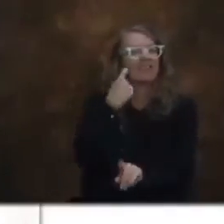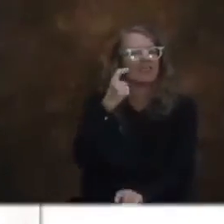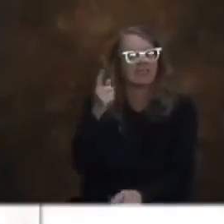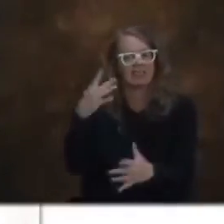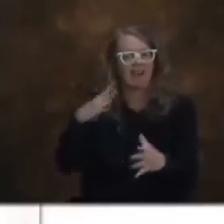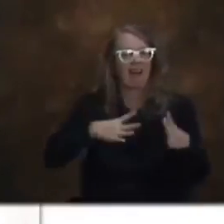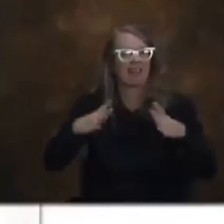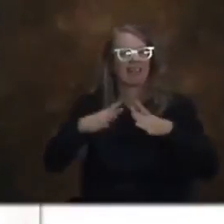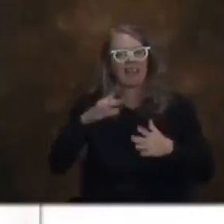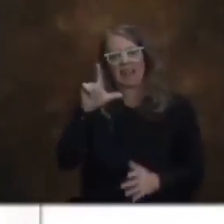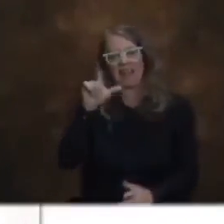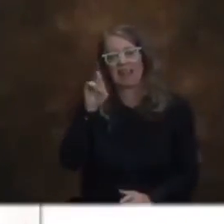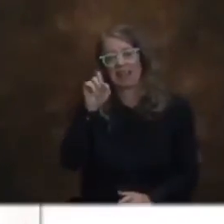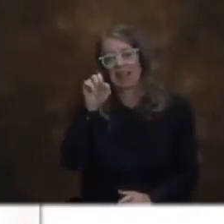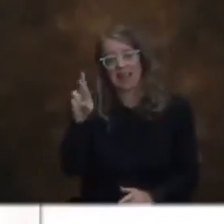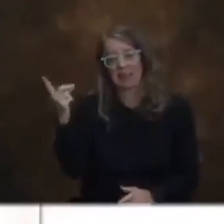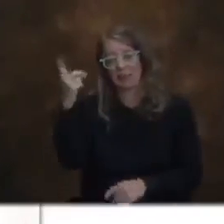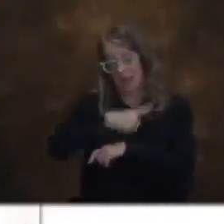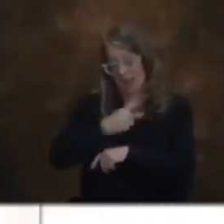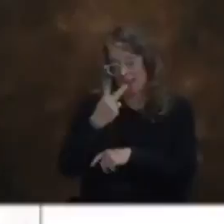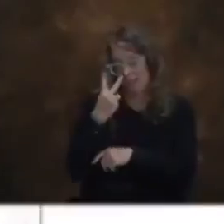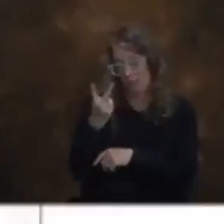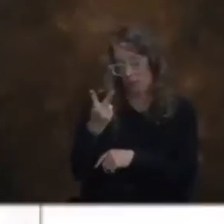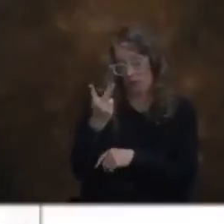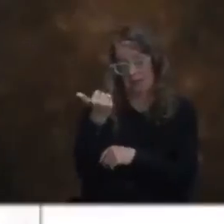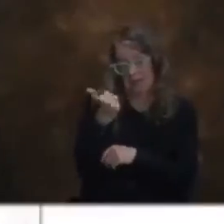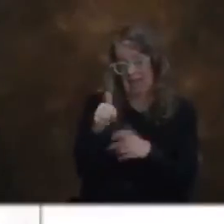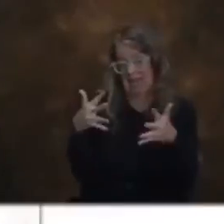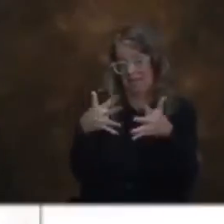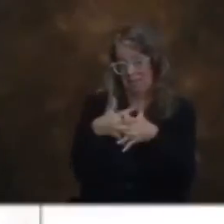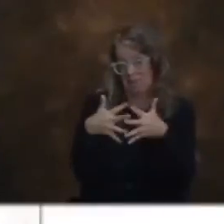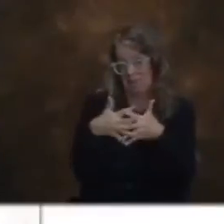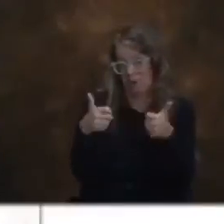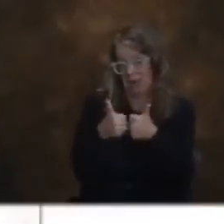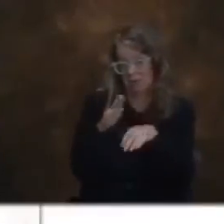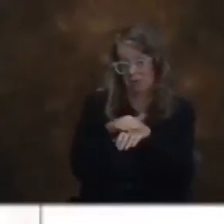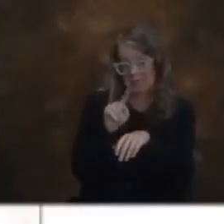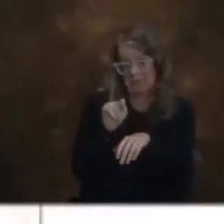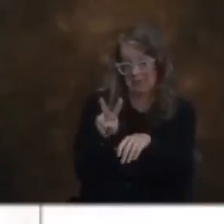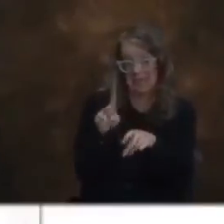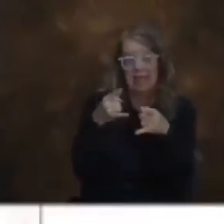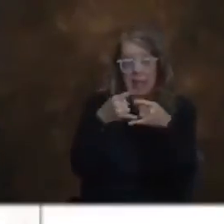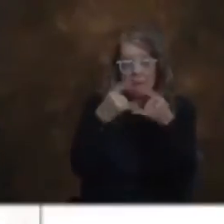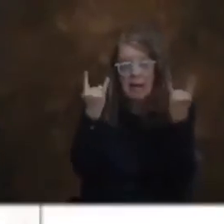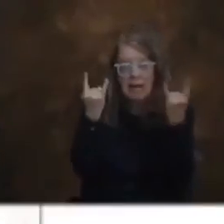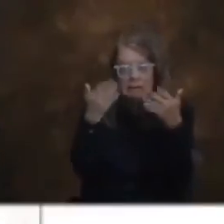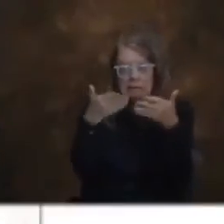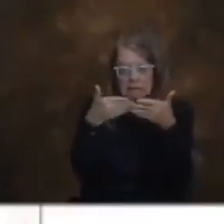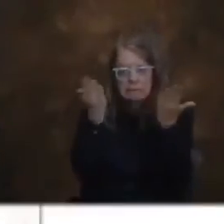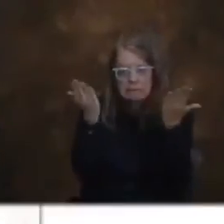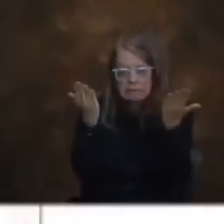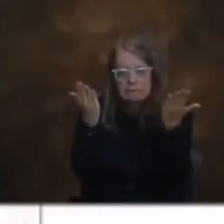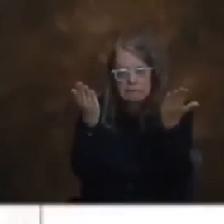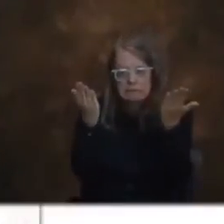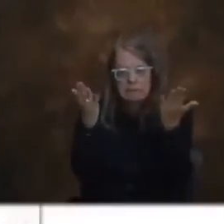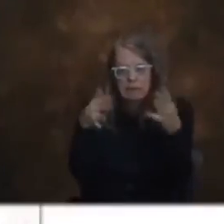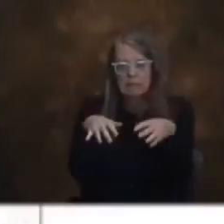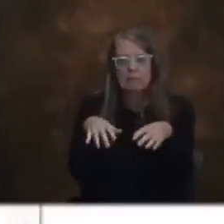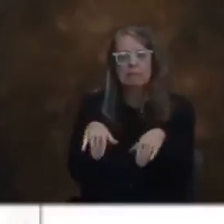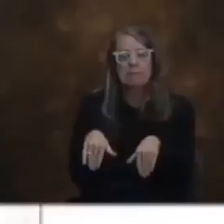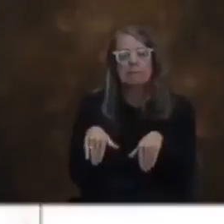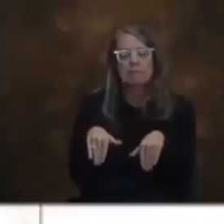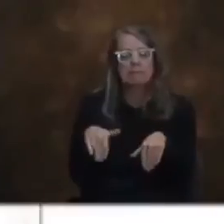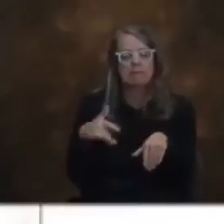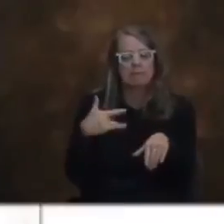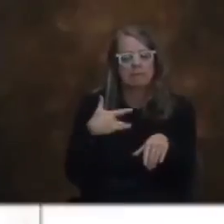la semana pasada hubieron muchos partidos de fútbol y no hubo ninguna máscara en todo el público y eso me da